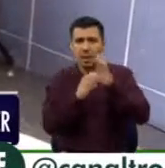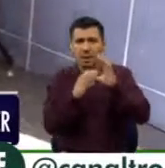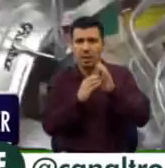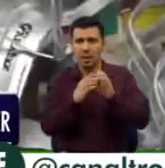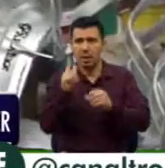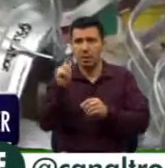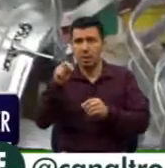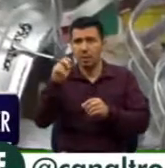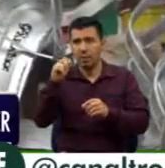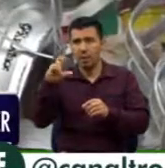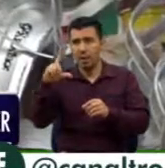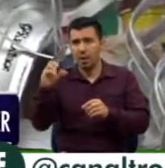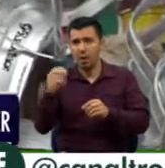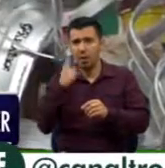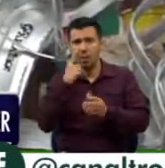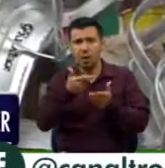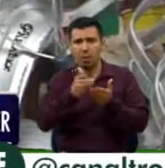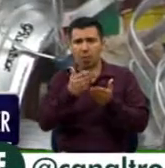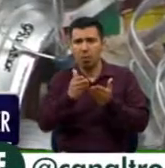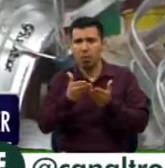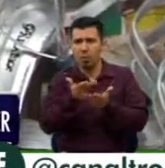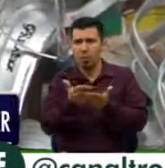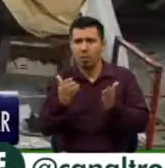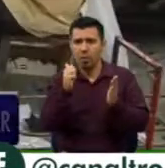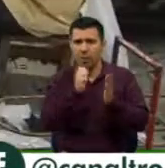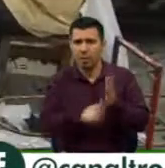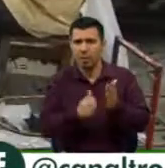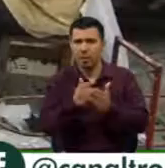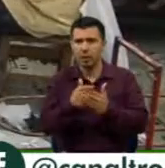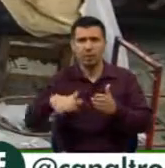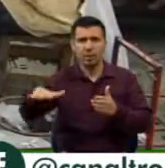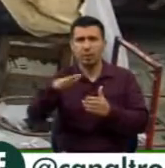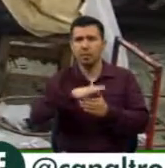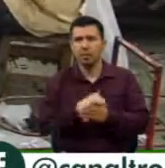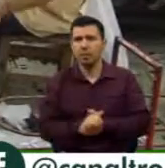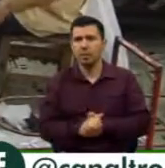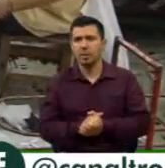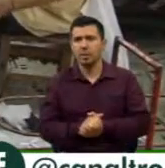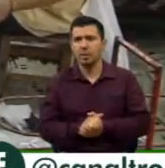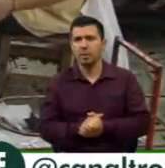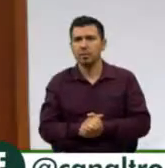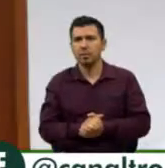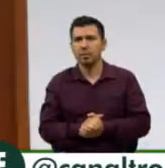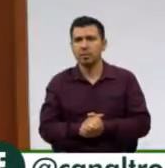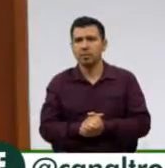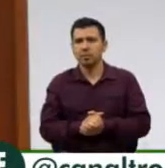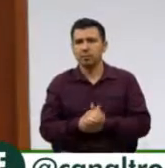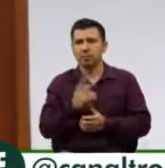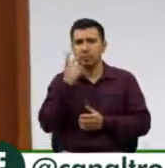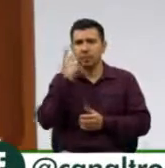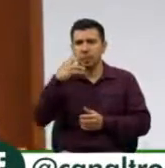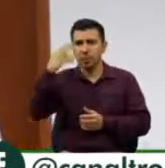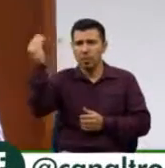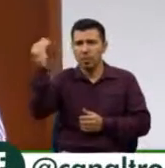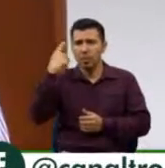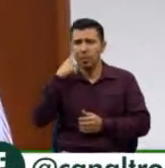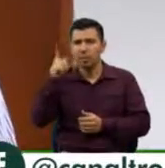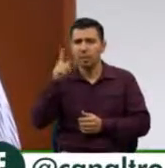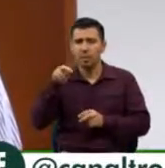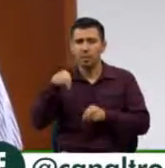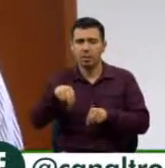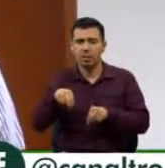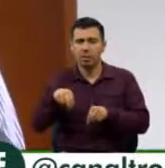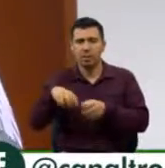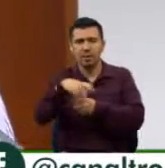Comercio y Fenalco es a la compra de materias primas en la región. Estamos mirando afuera y no miramos adentro. Yo creo que acá